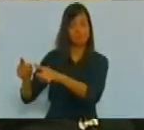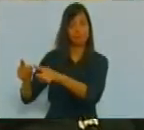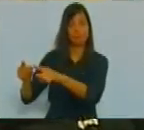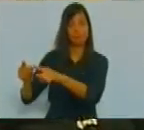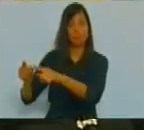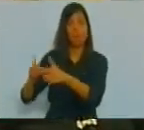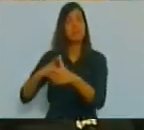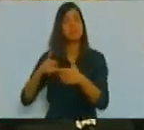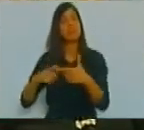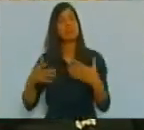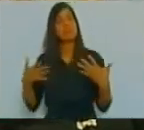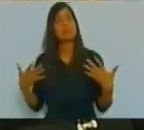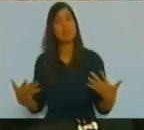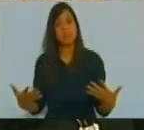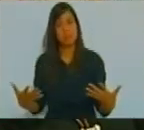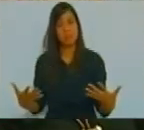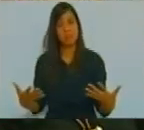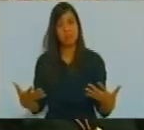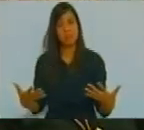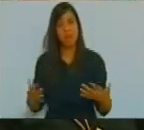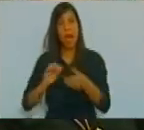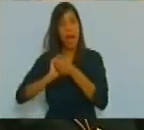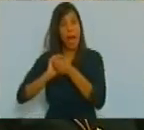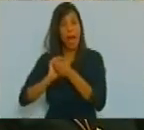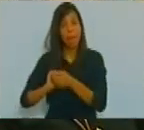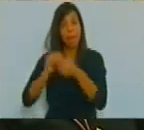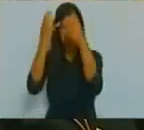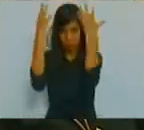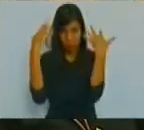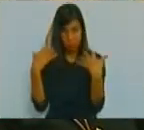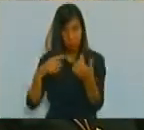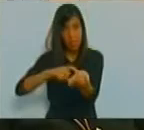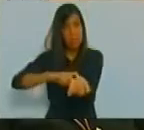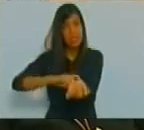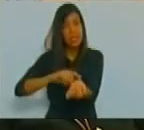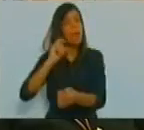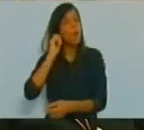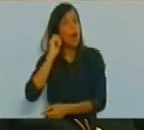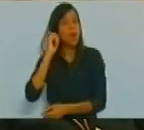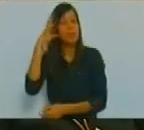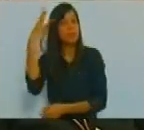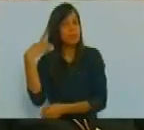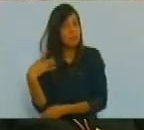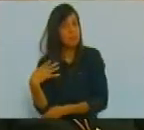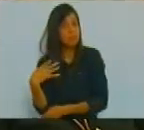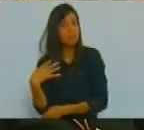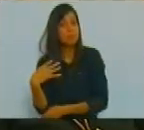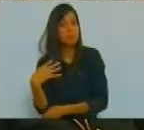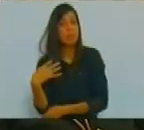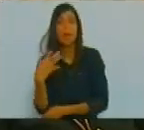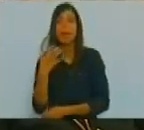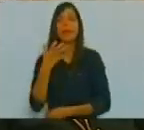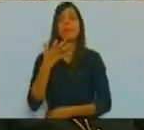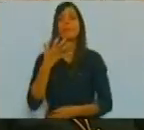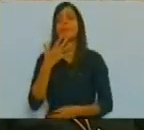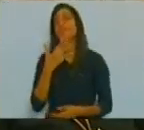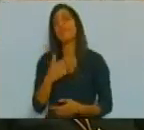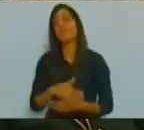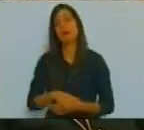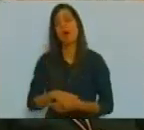así que camarada iris no es suficiente solamente